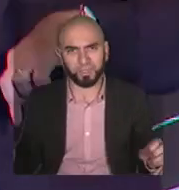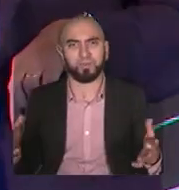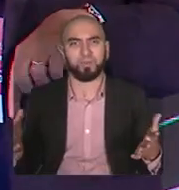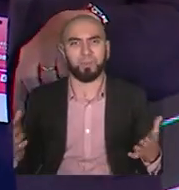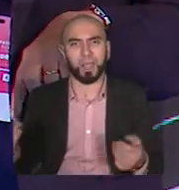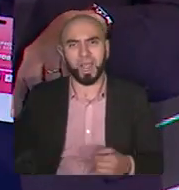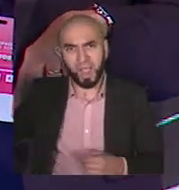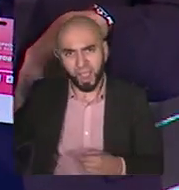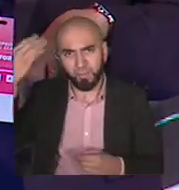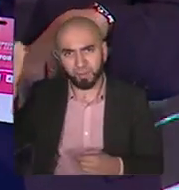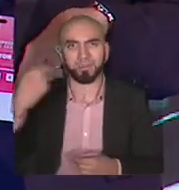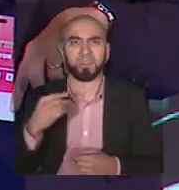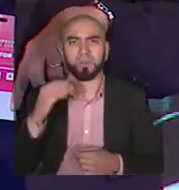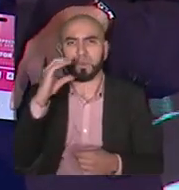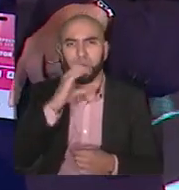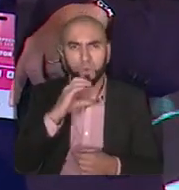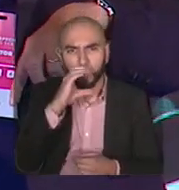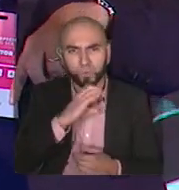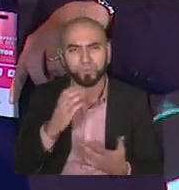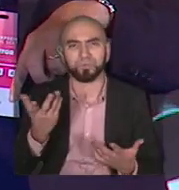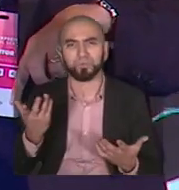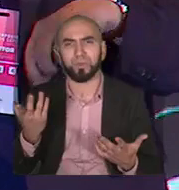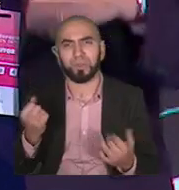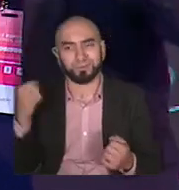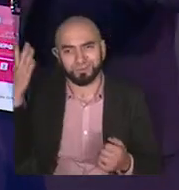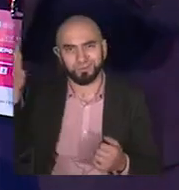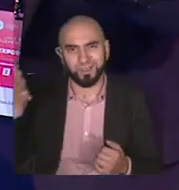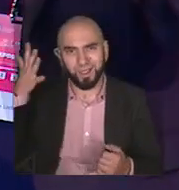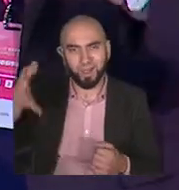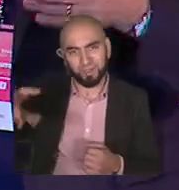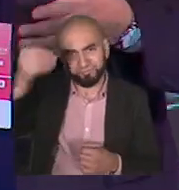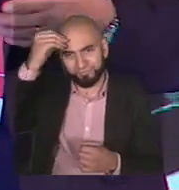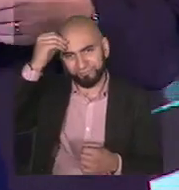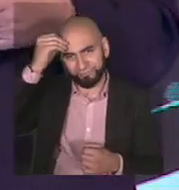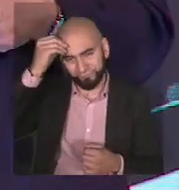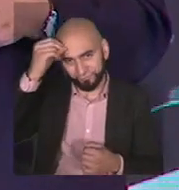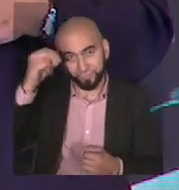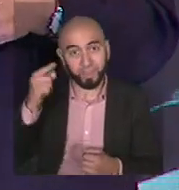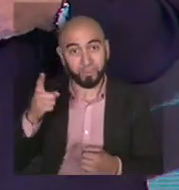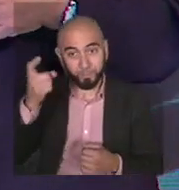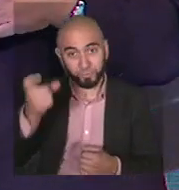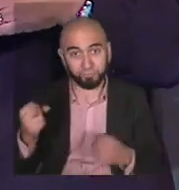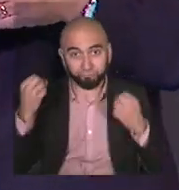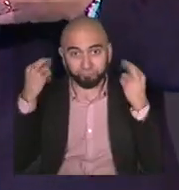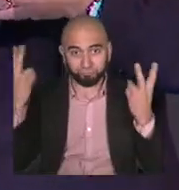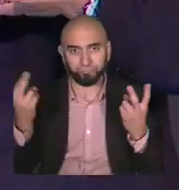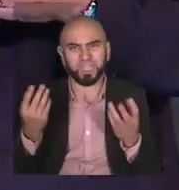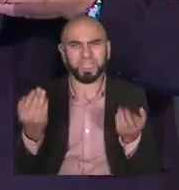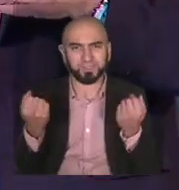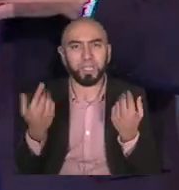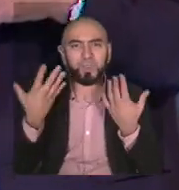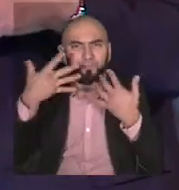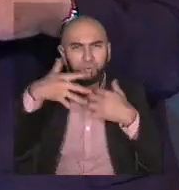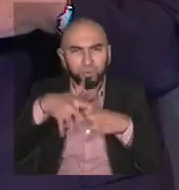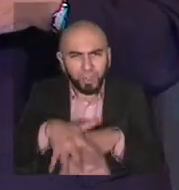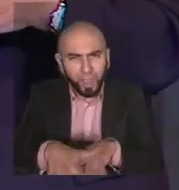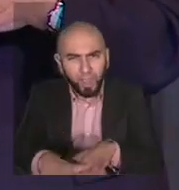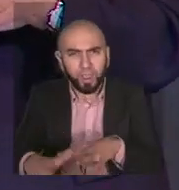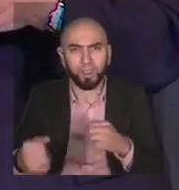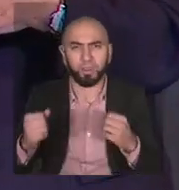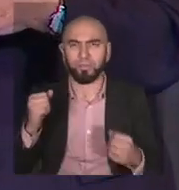de este curso, aprender de esta charla, los extrovertidos necesitan estar involucrados. Quizás